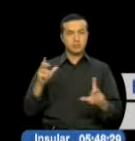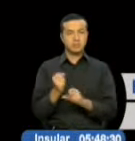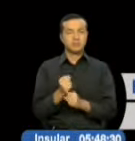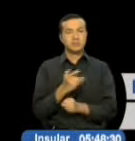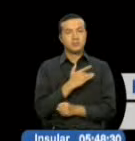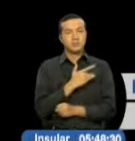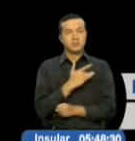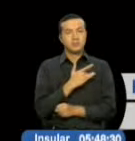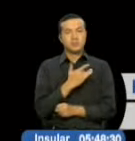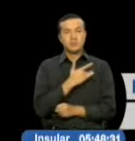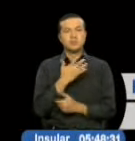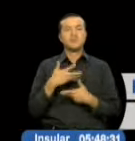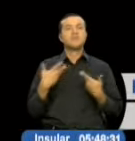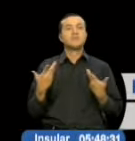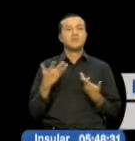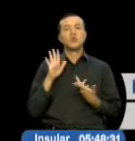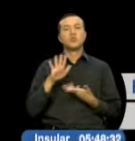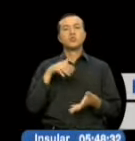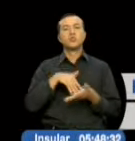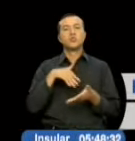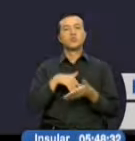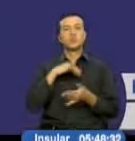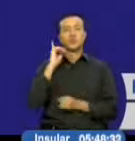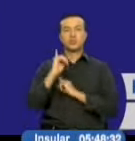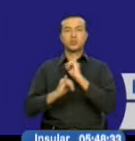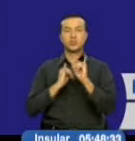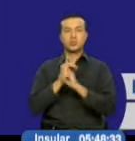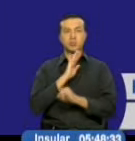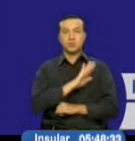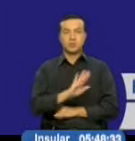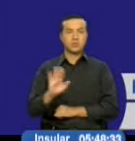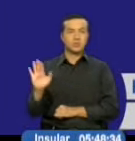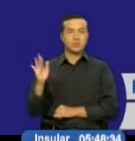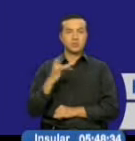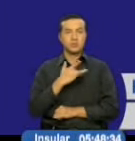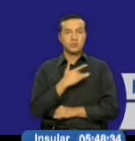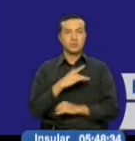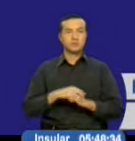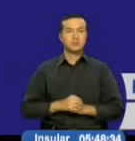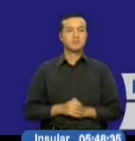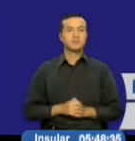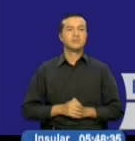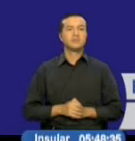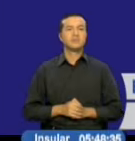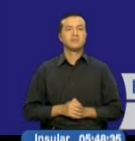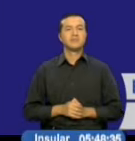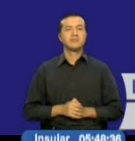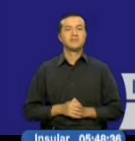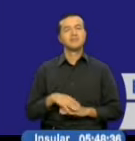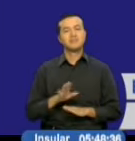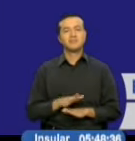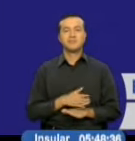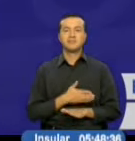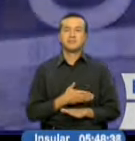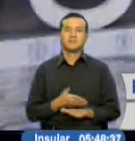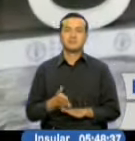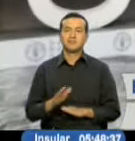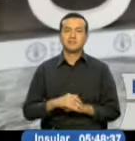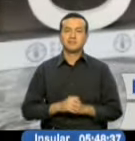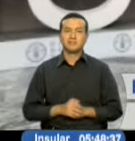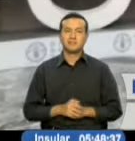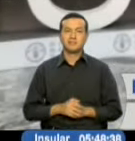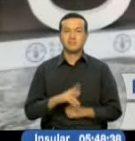becarios que se encuentran cursando sus estudios en el exterior. Sigo sin dormir, una noche más, tengo un sentimiento.